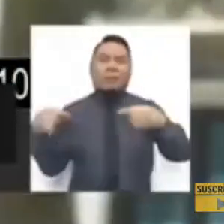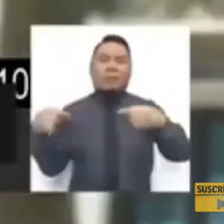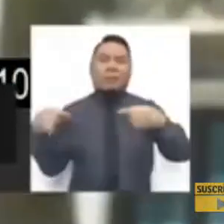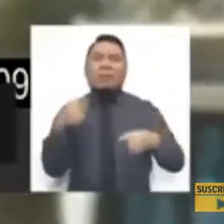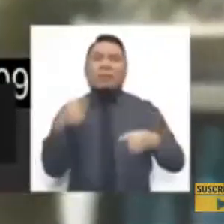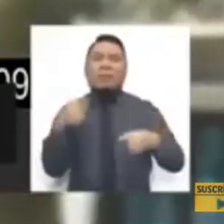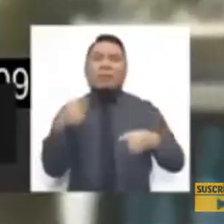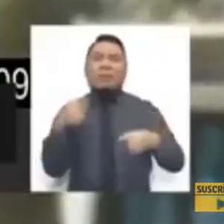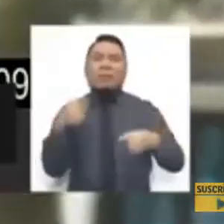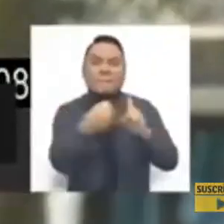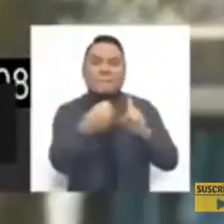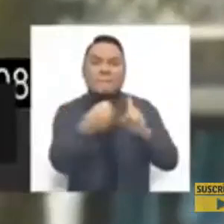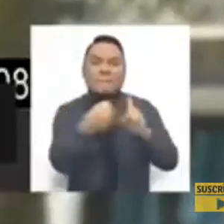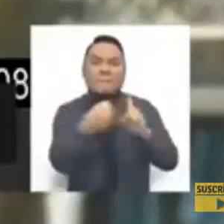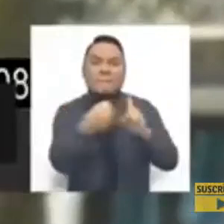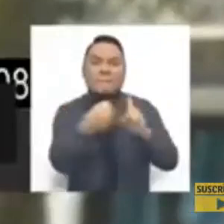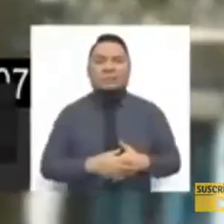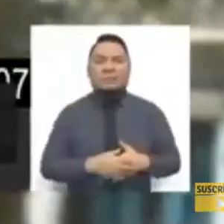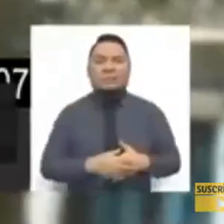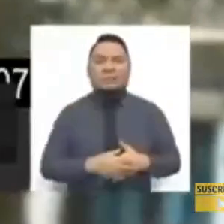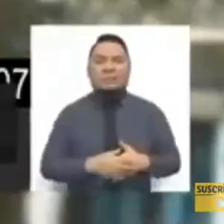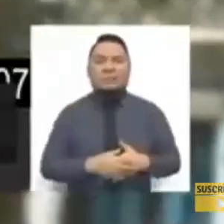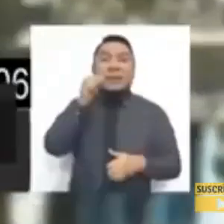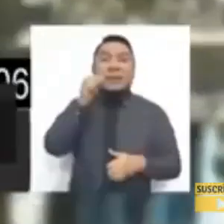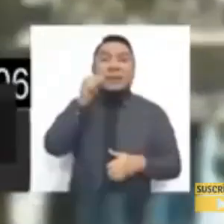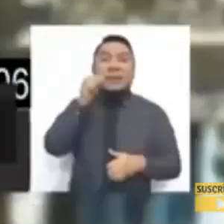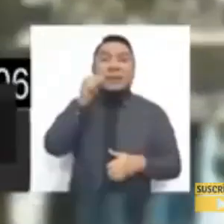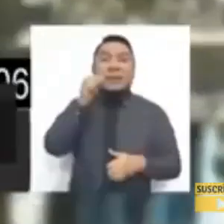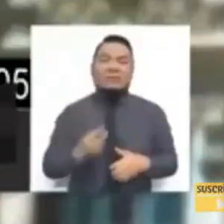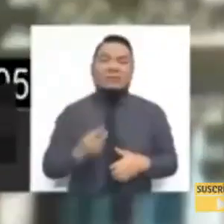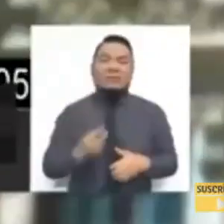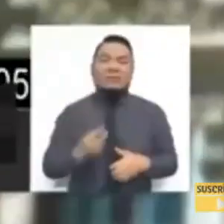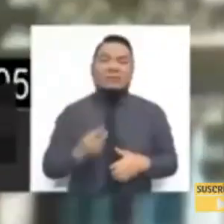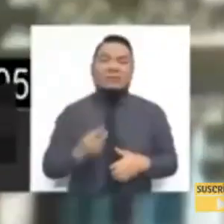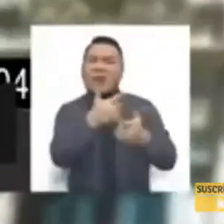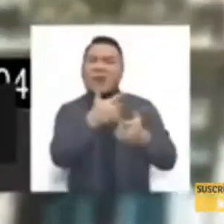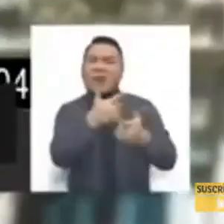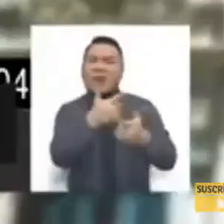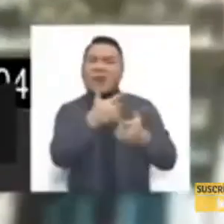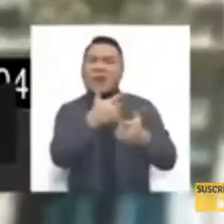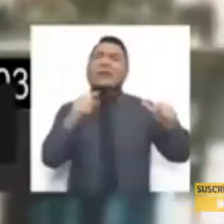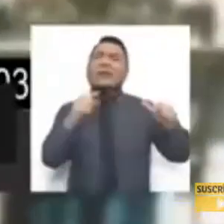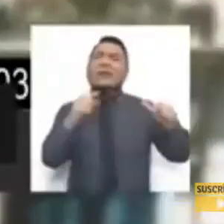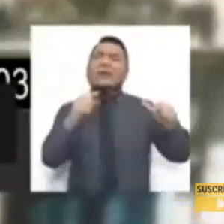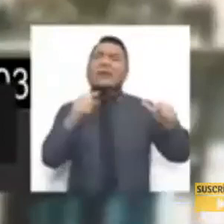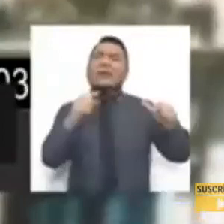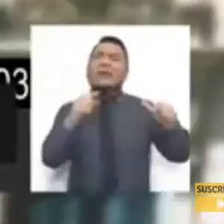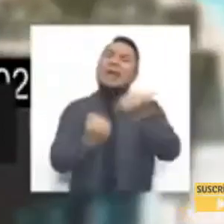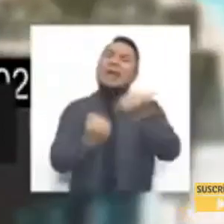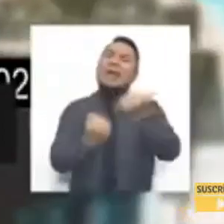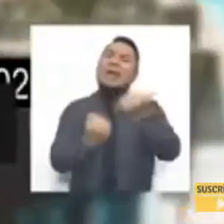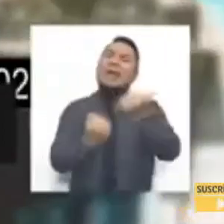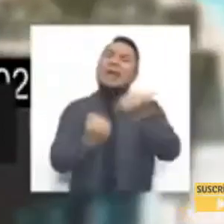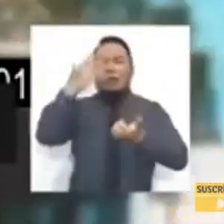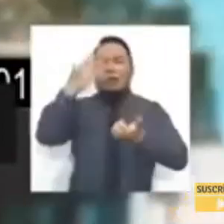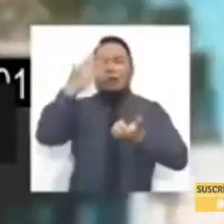periodistas, sino el día de ayer contra ciudadanos que libremente salieron a expresar su opinión.